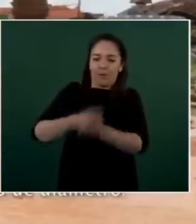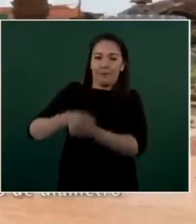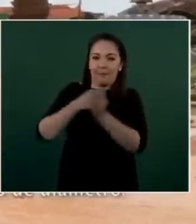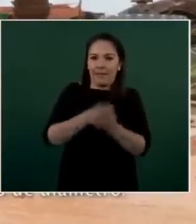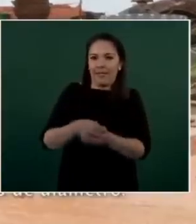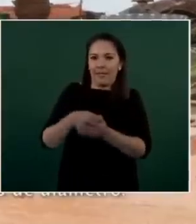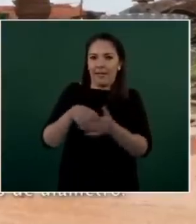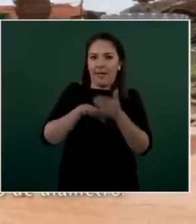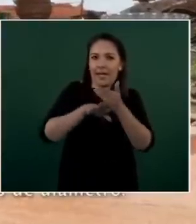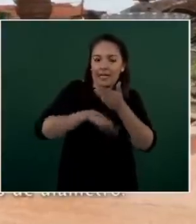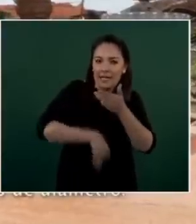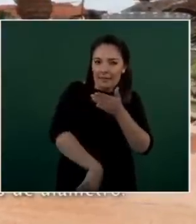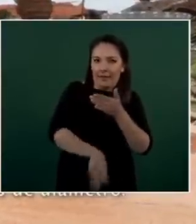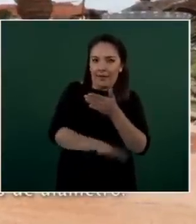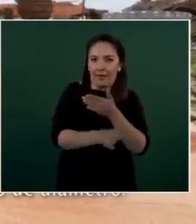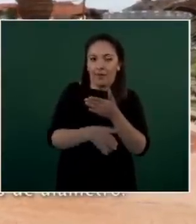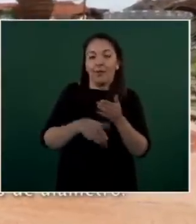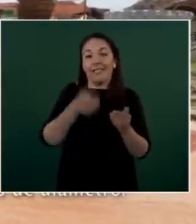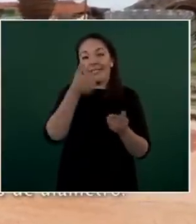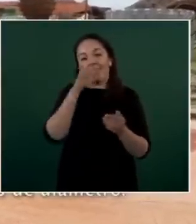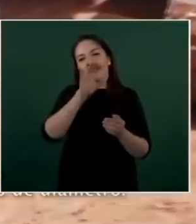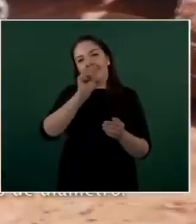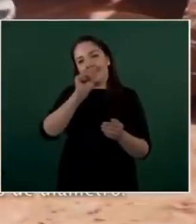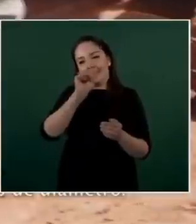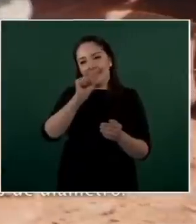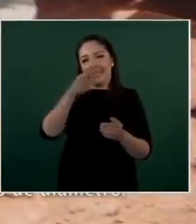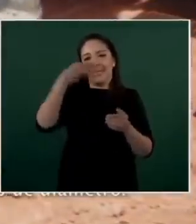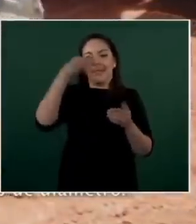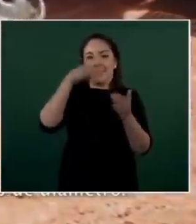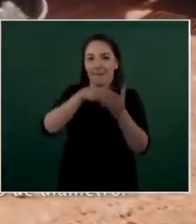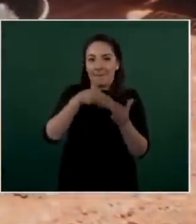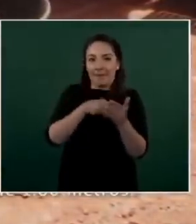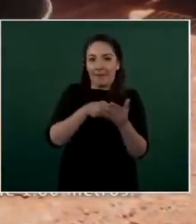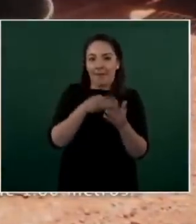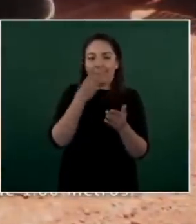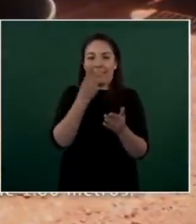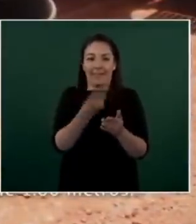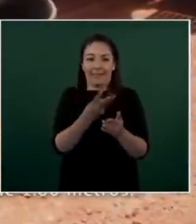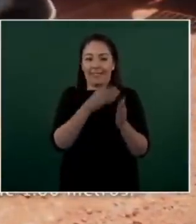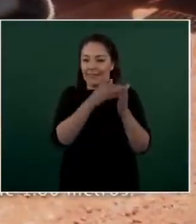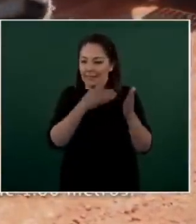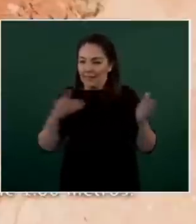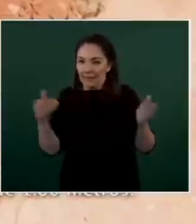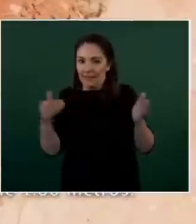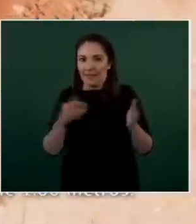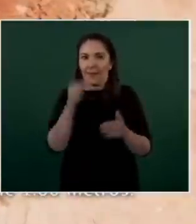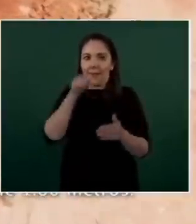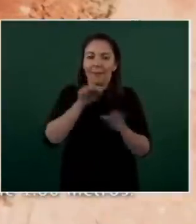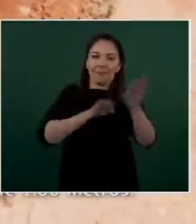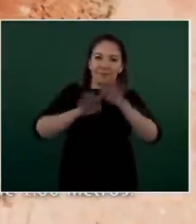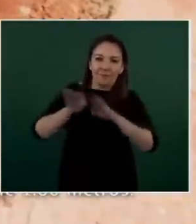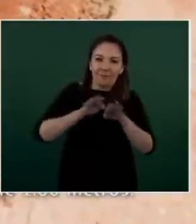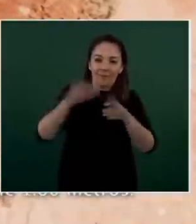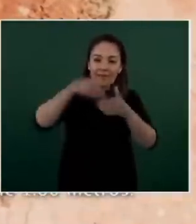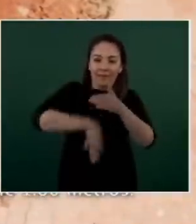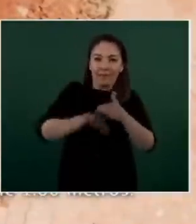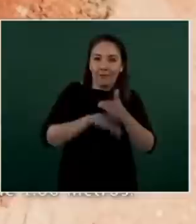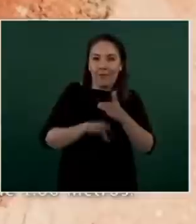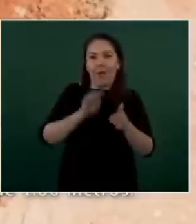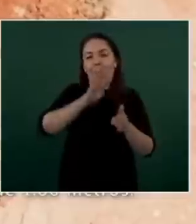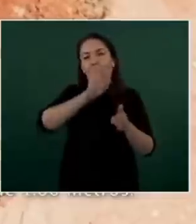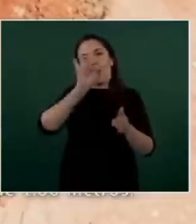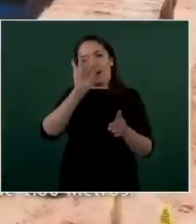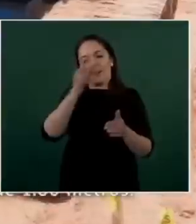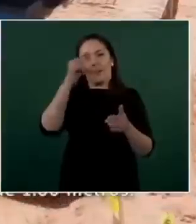tiene la capacidad para perforar 60 metros y 3 metros de diámetro en este trabajo se perforarán 40 metros con un diámetro